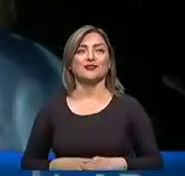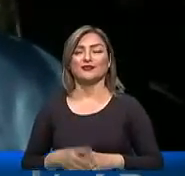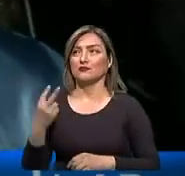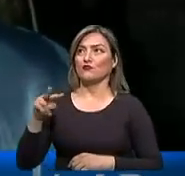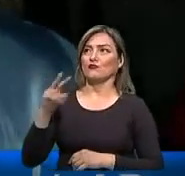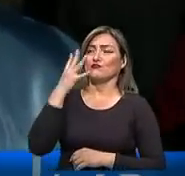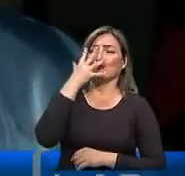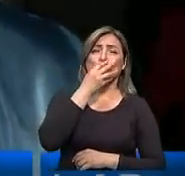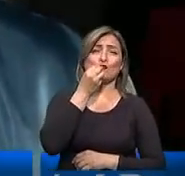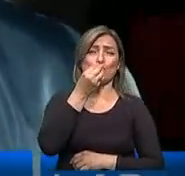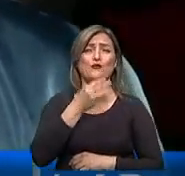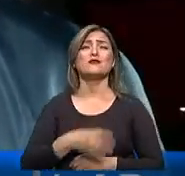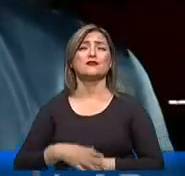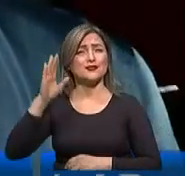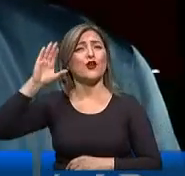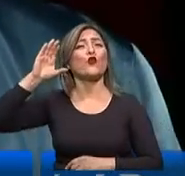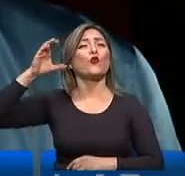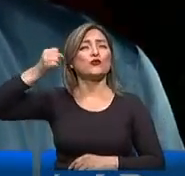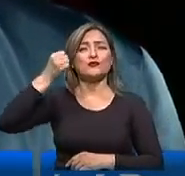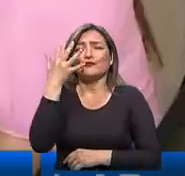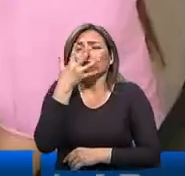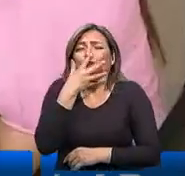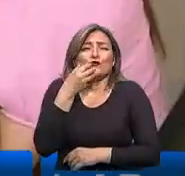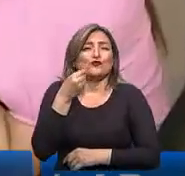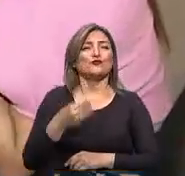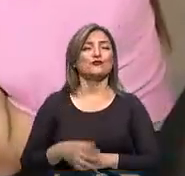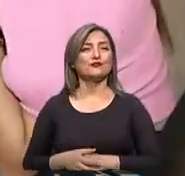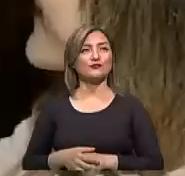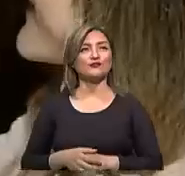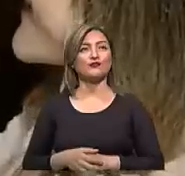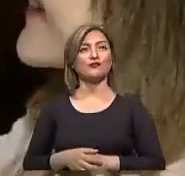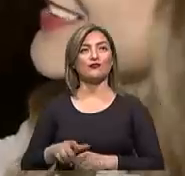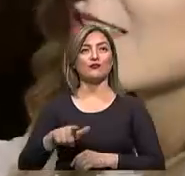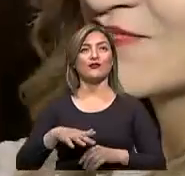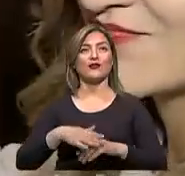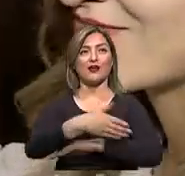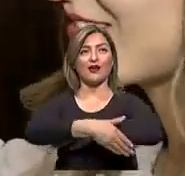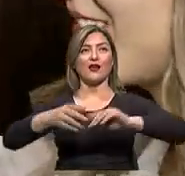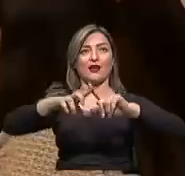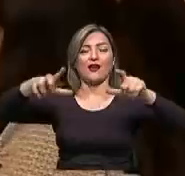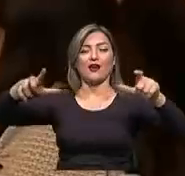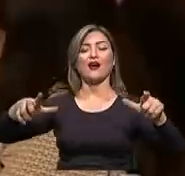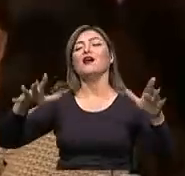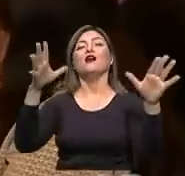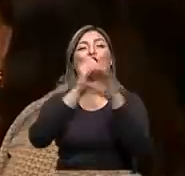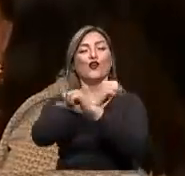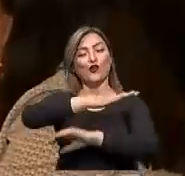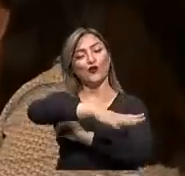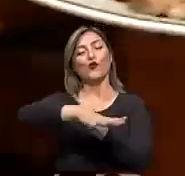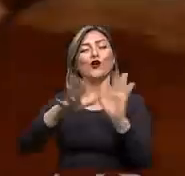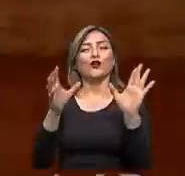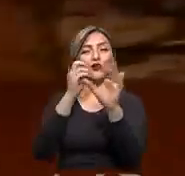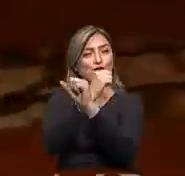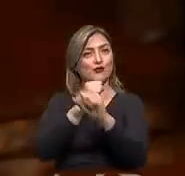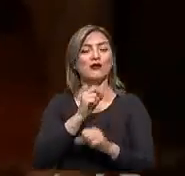espectáculo bellísimo, Cuenca es hermoso. En la calle Grande el ambiente se encendió por la noche, en los restaurantes y